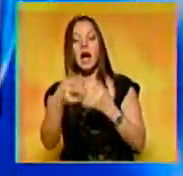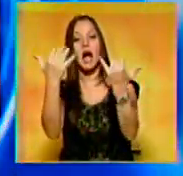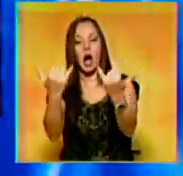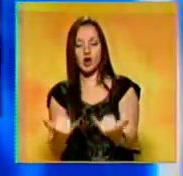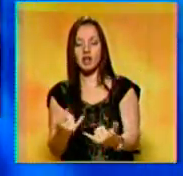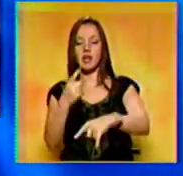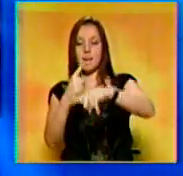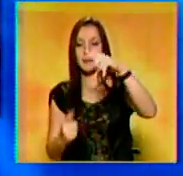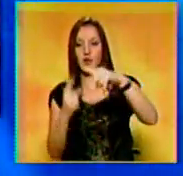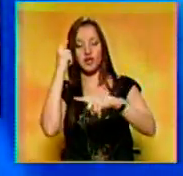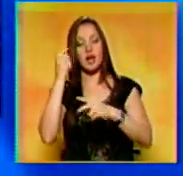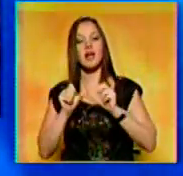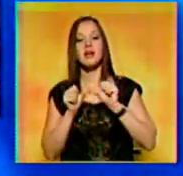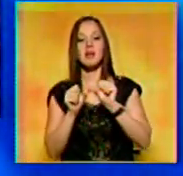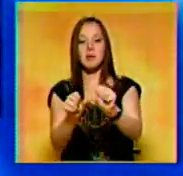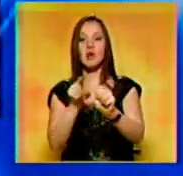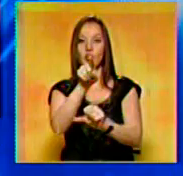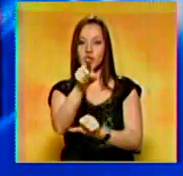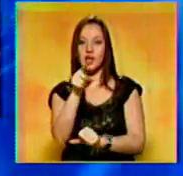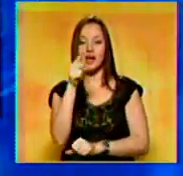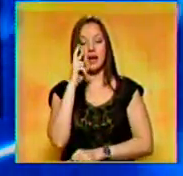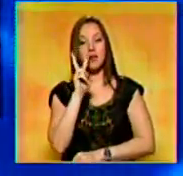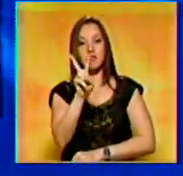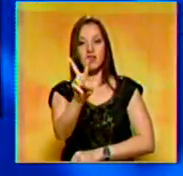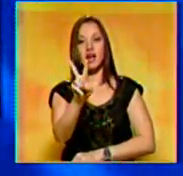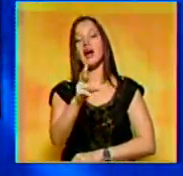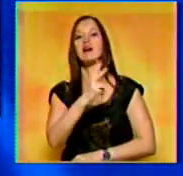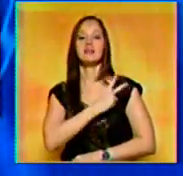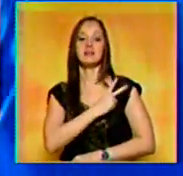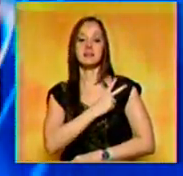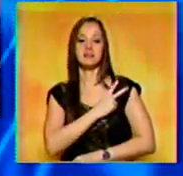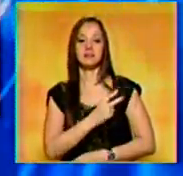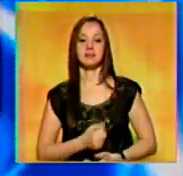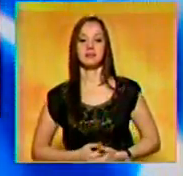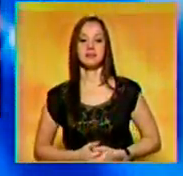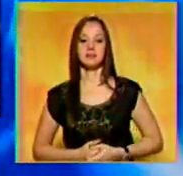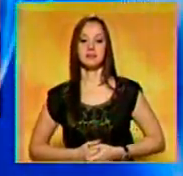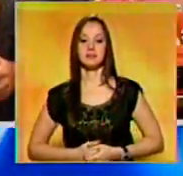mediodía. La invitación es para que usted continúe disfrutando de la emisión meridiana de su noticiero Venevisión.